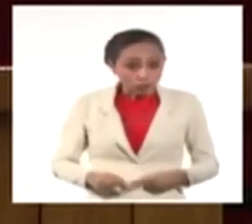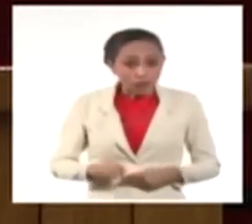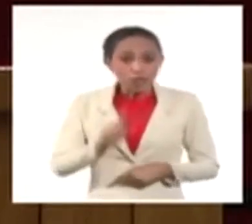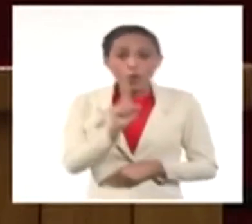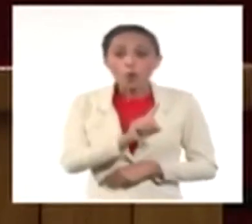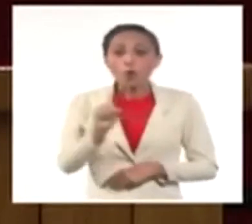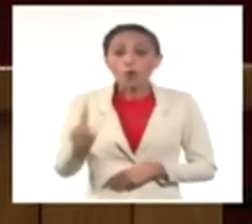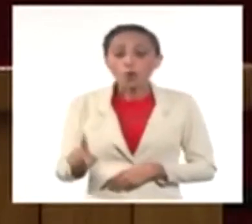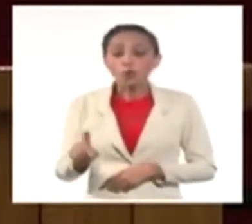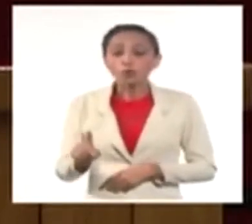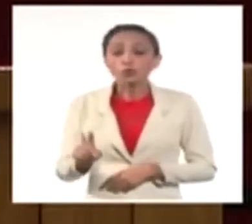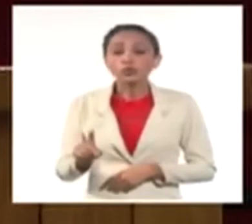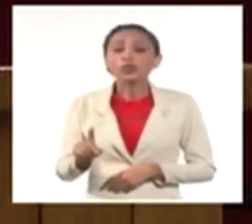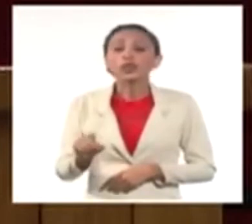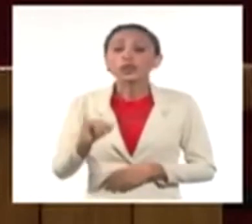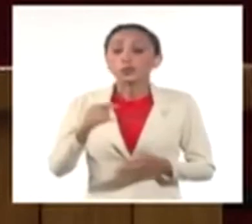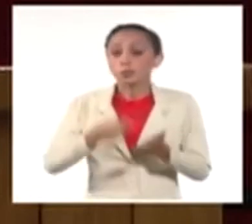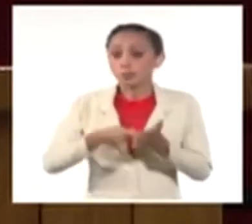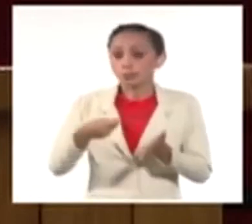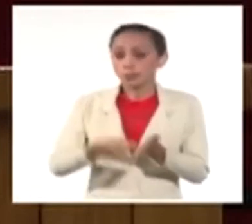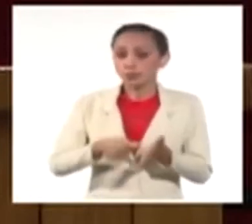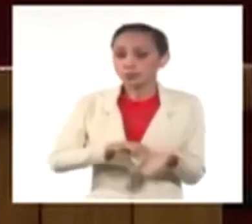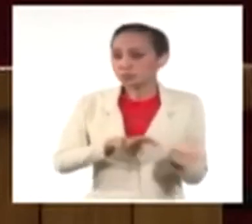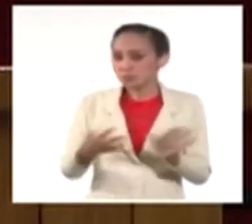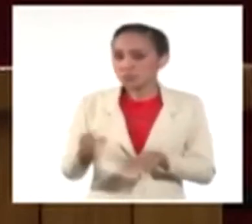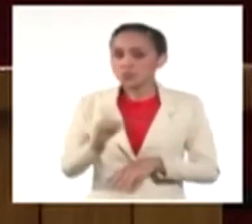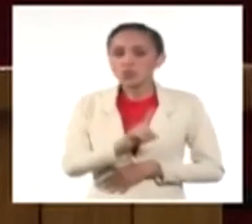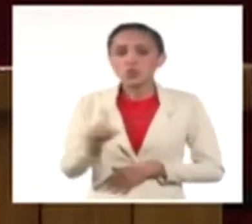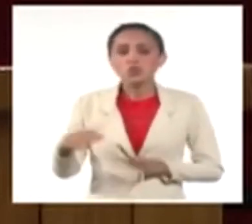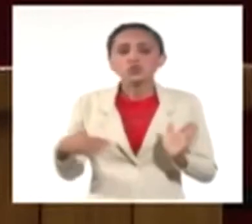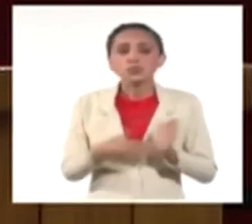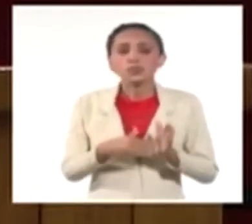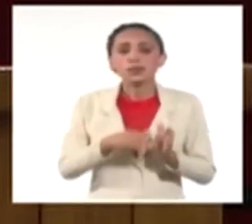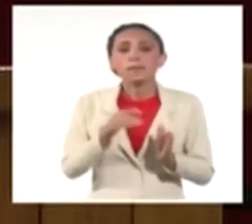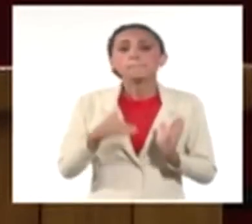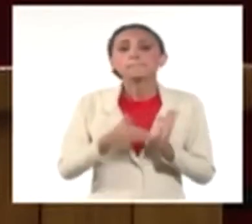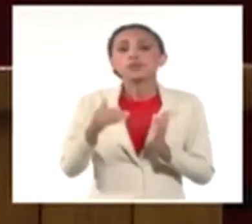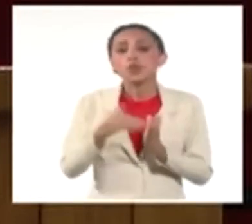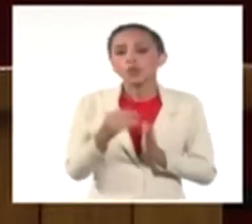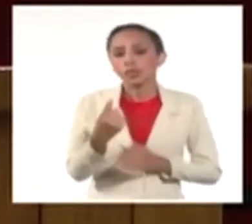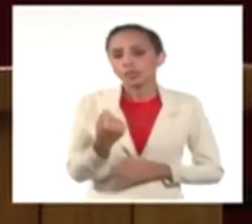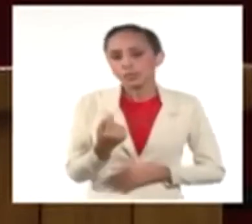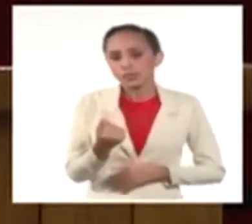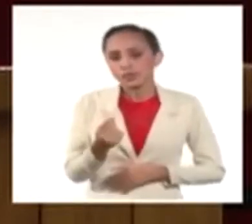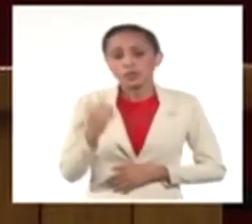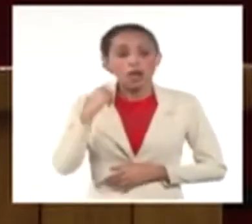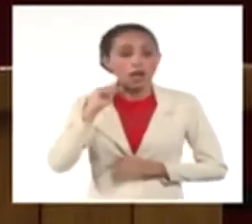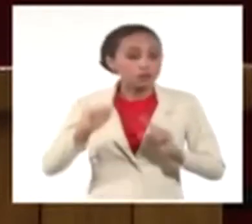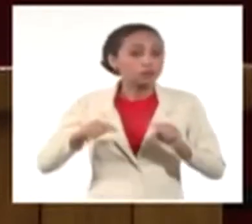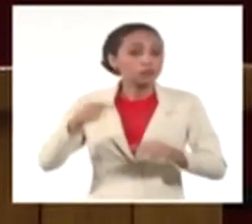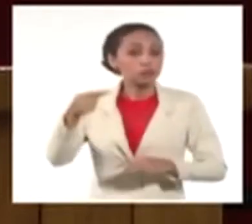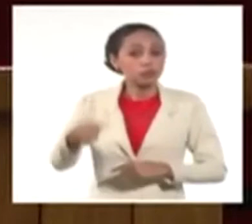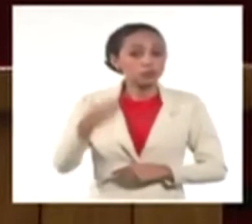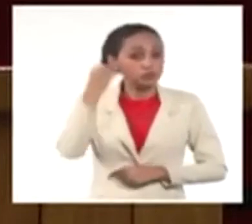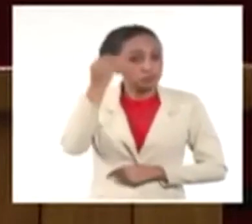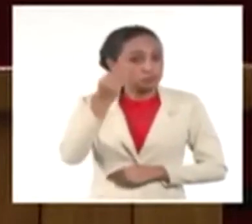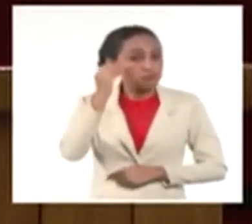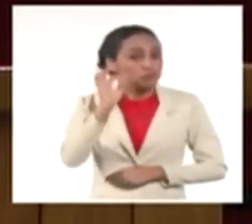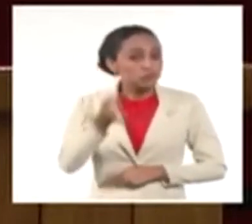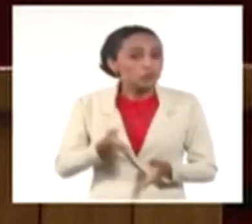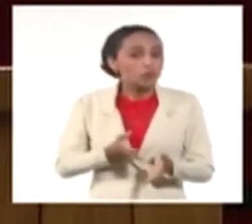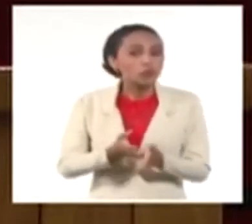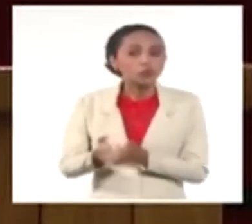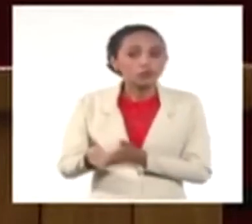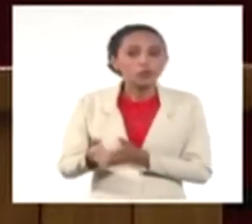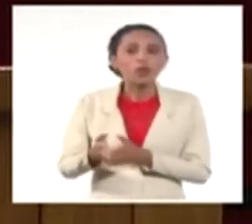los tributarios, con alrededor de 11.000 millones de pesos. Para el próximo año continuarán aplicándose